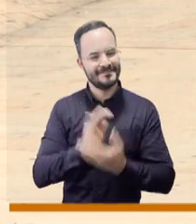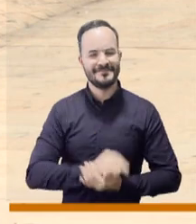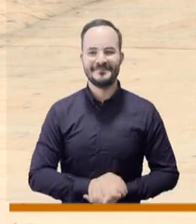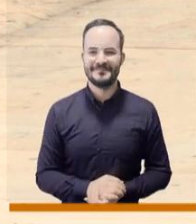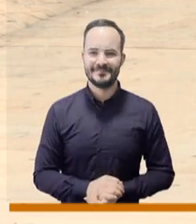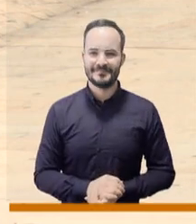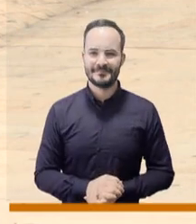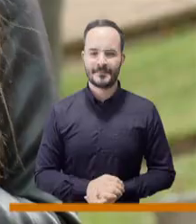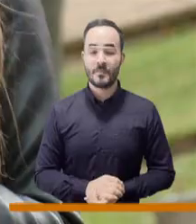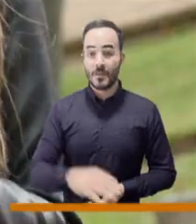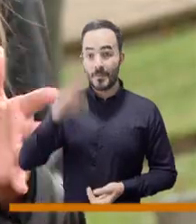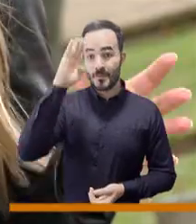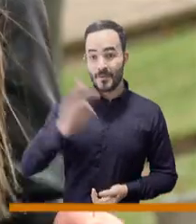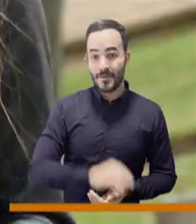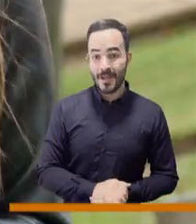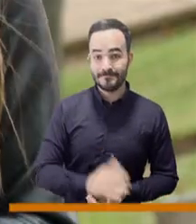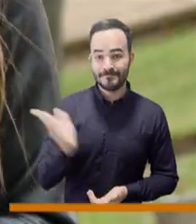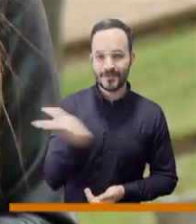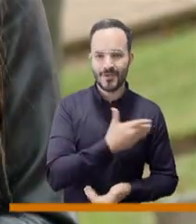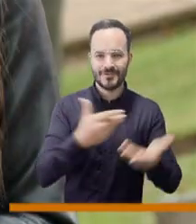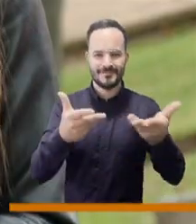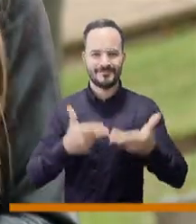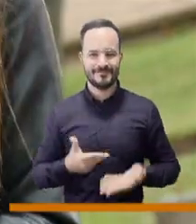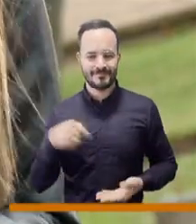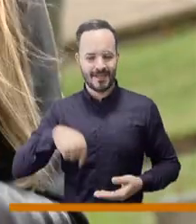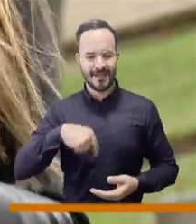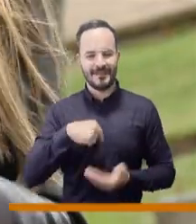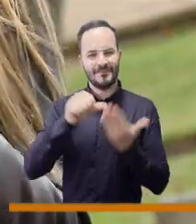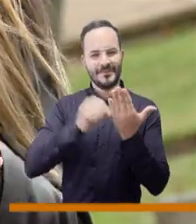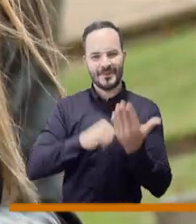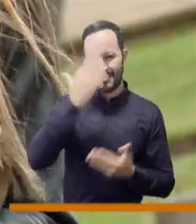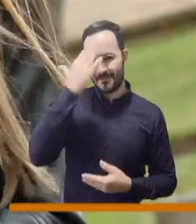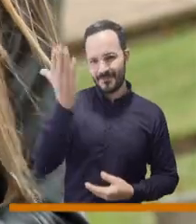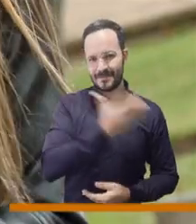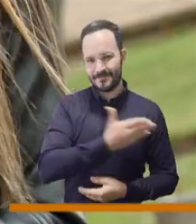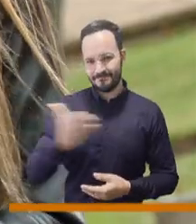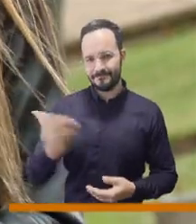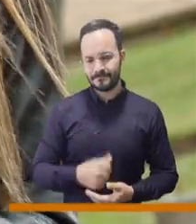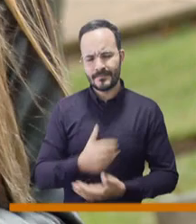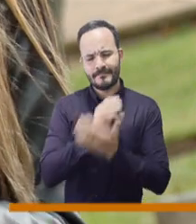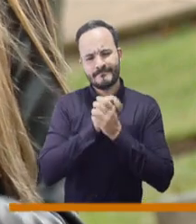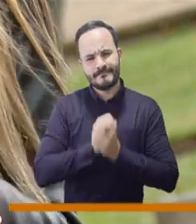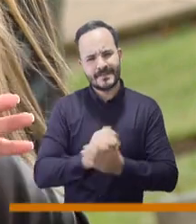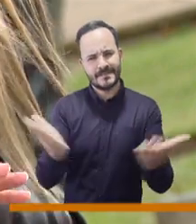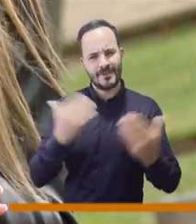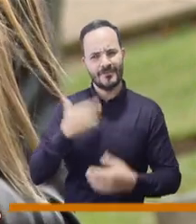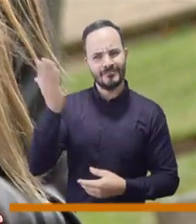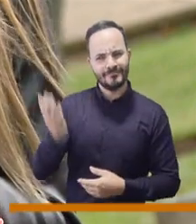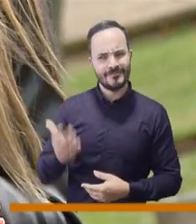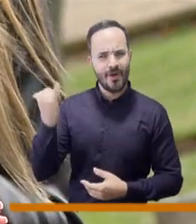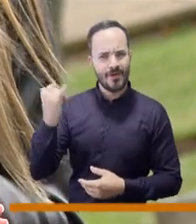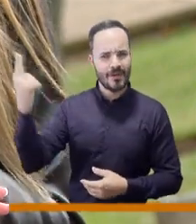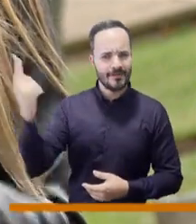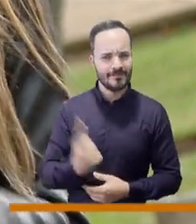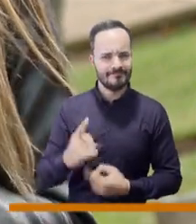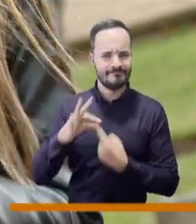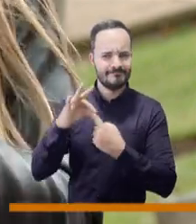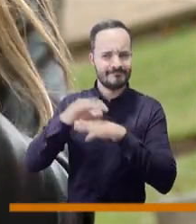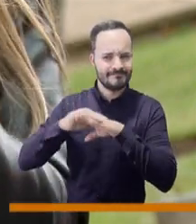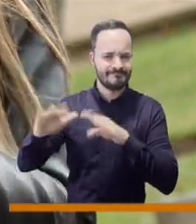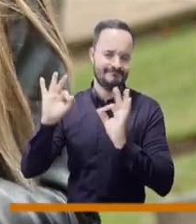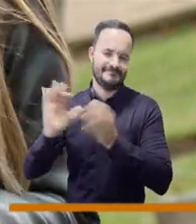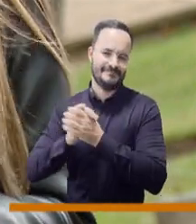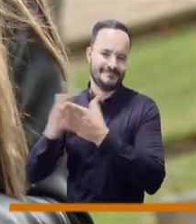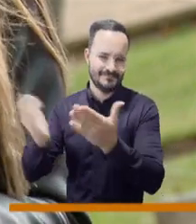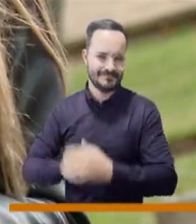yo. Hola, bienvenidos a su espacio de Frente a la Gente y un saludo muy especial a nuestra invitada del día de hoy.